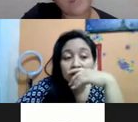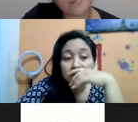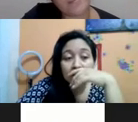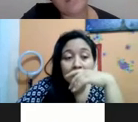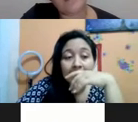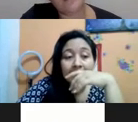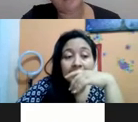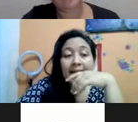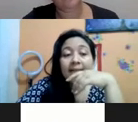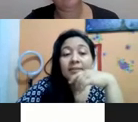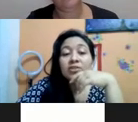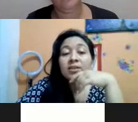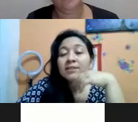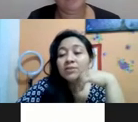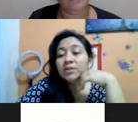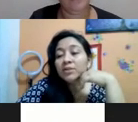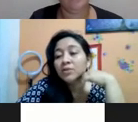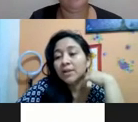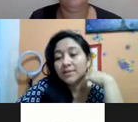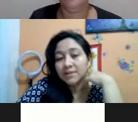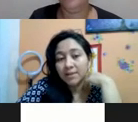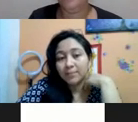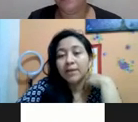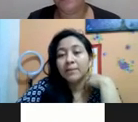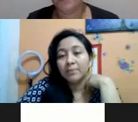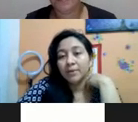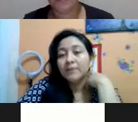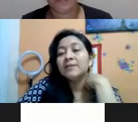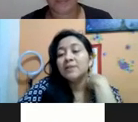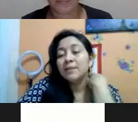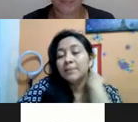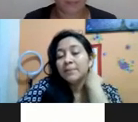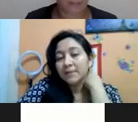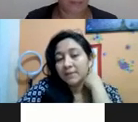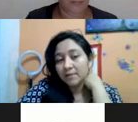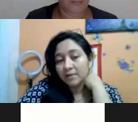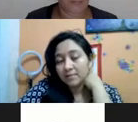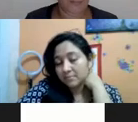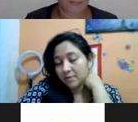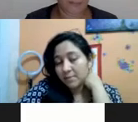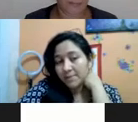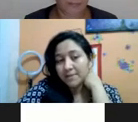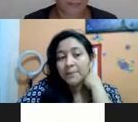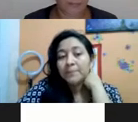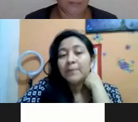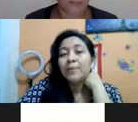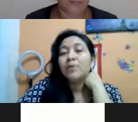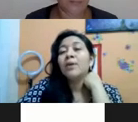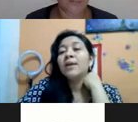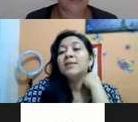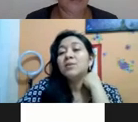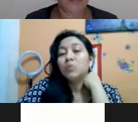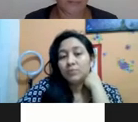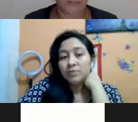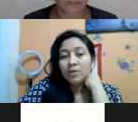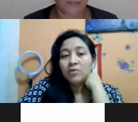opciones. Ya, las restricciones de acceso, aquí es donde yo les decía, por ejemplo, este recién es el primer test que vamos a hacer, pero digamos que es